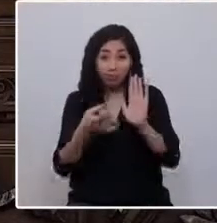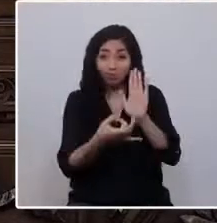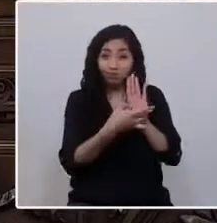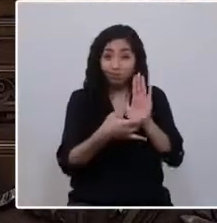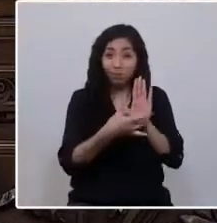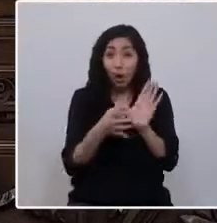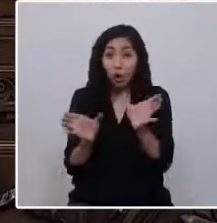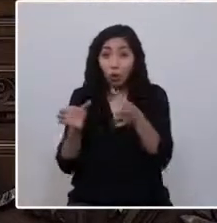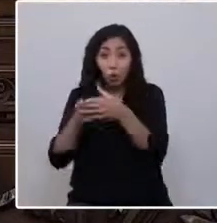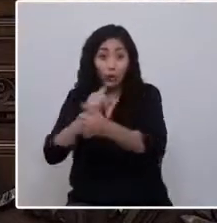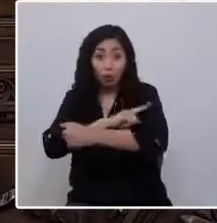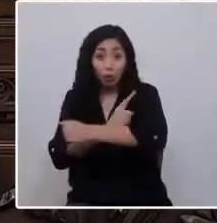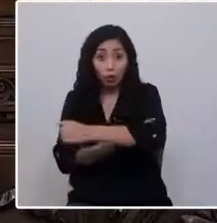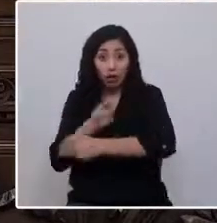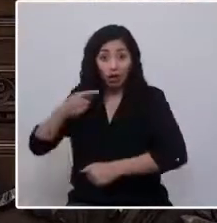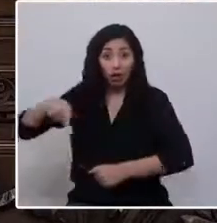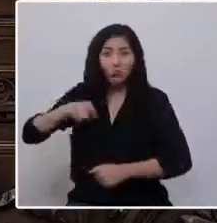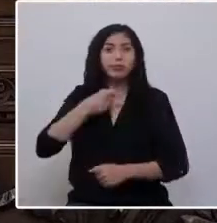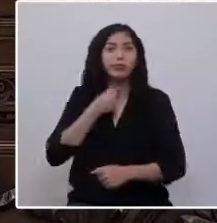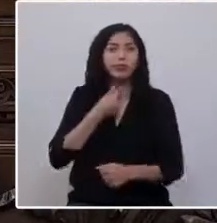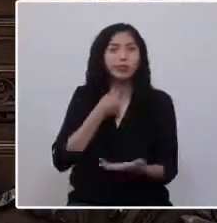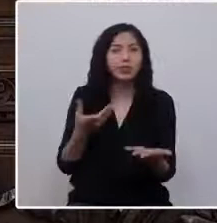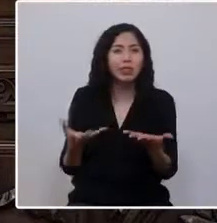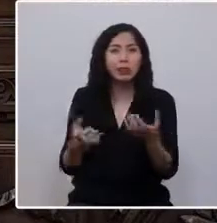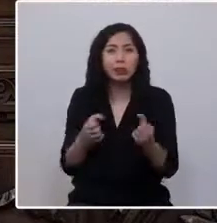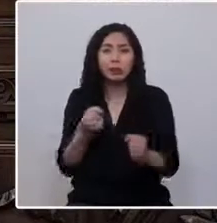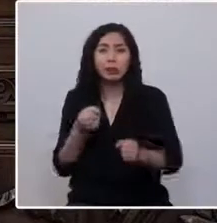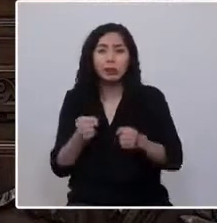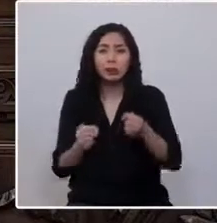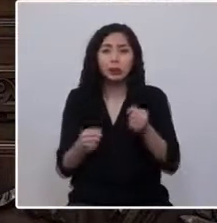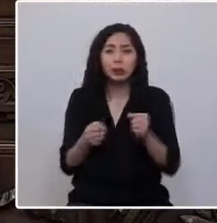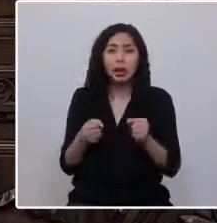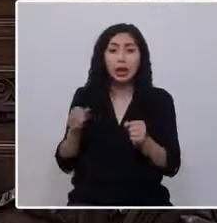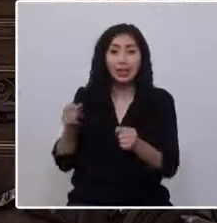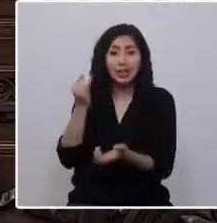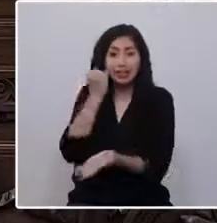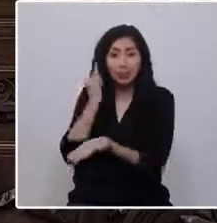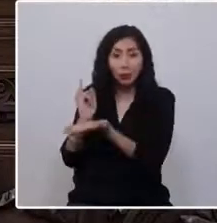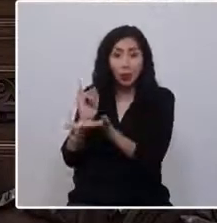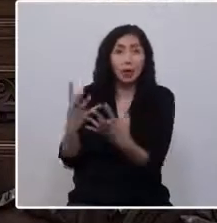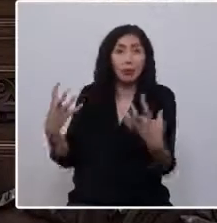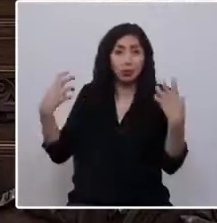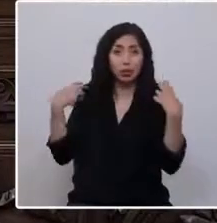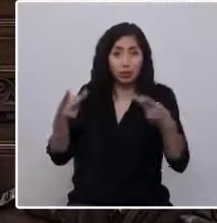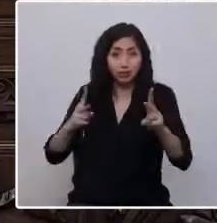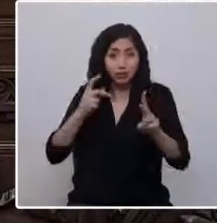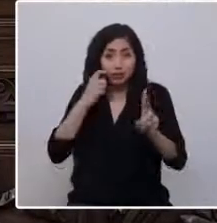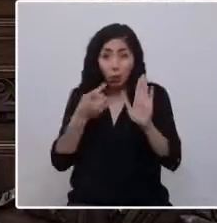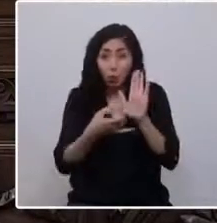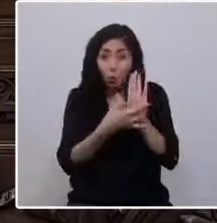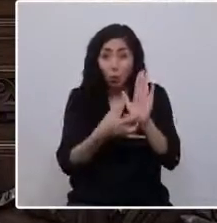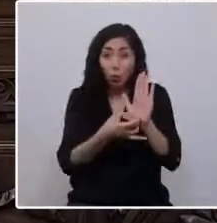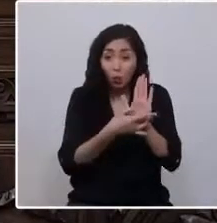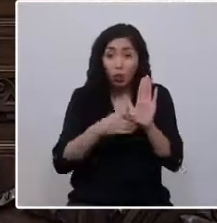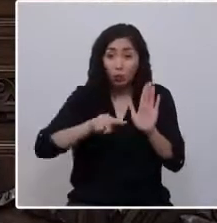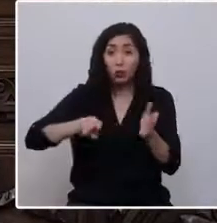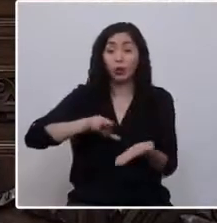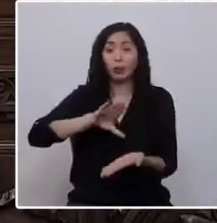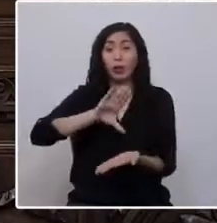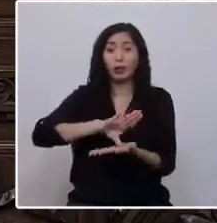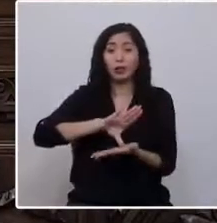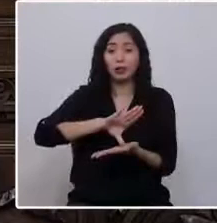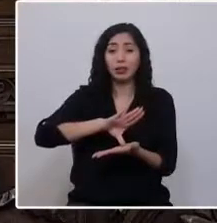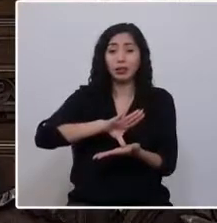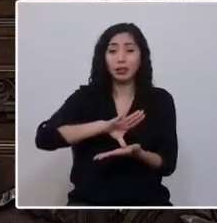buscan desesperadamente blanquear la imagen de estas instituciones responsables de violaciones a los derechos humanos en nuestro país porque